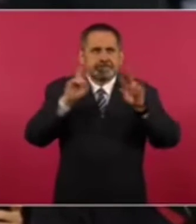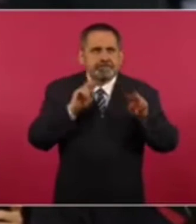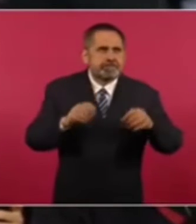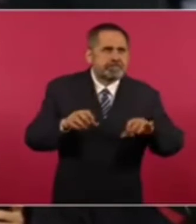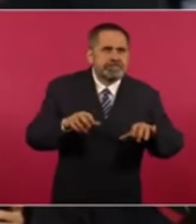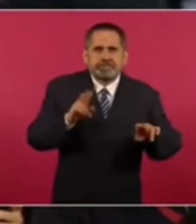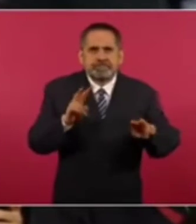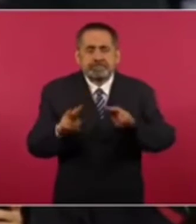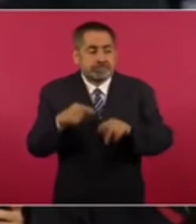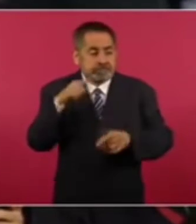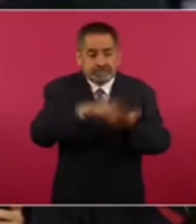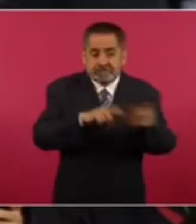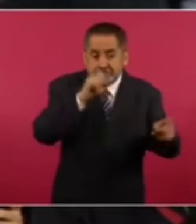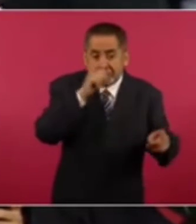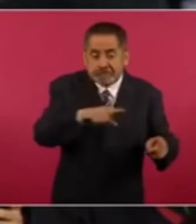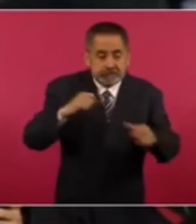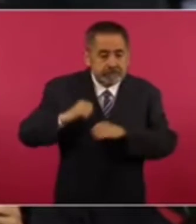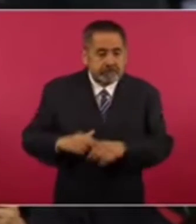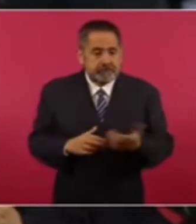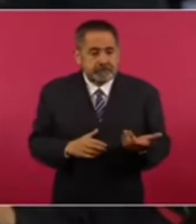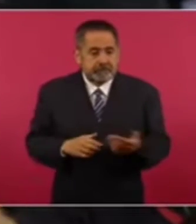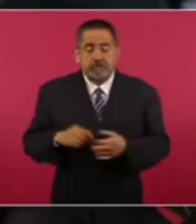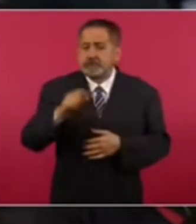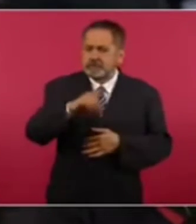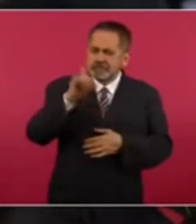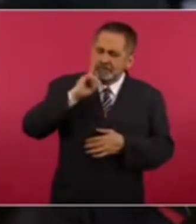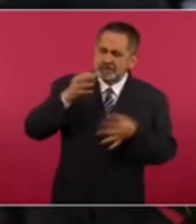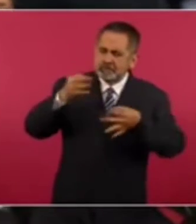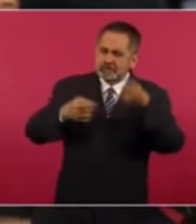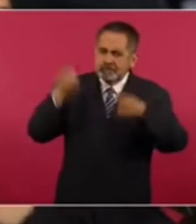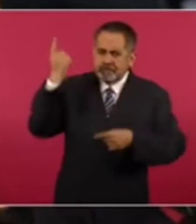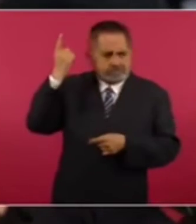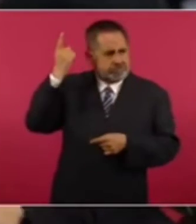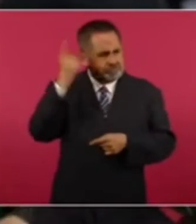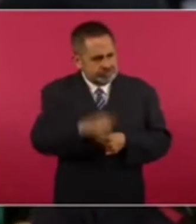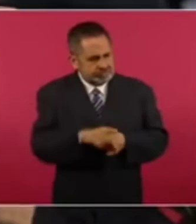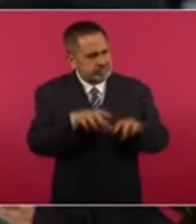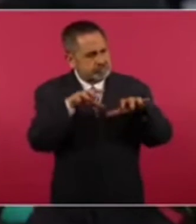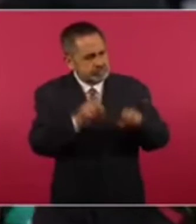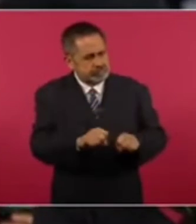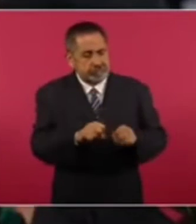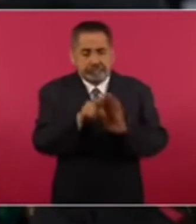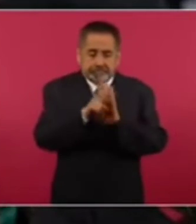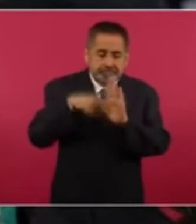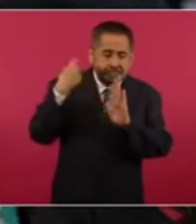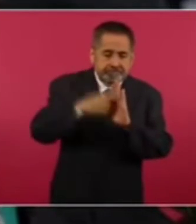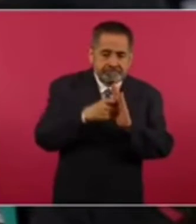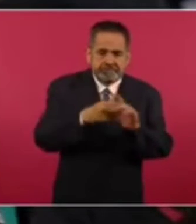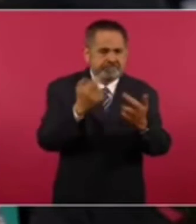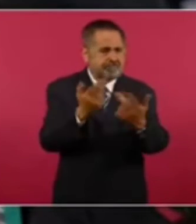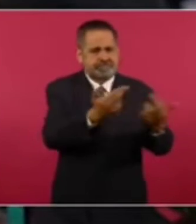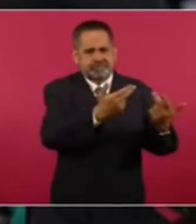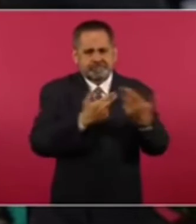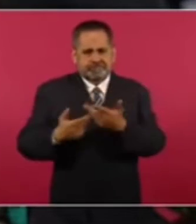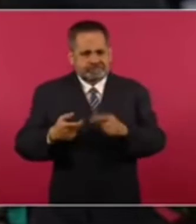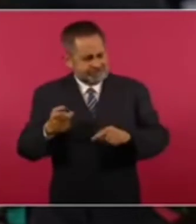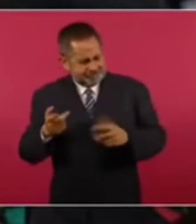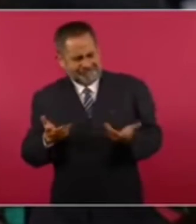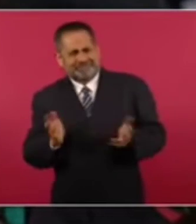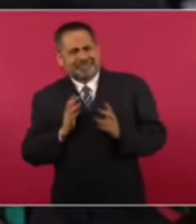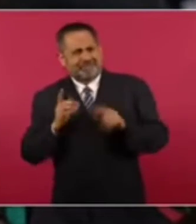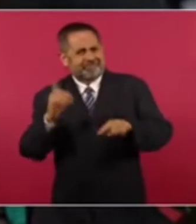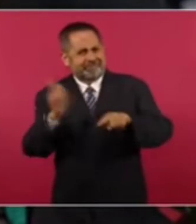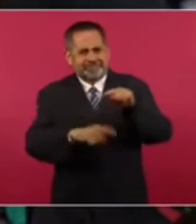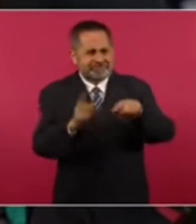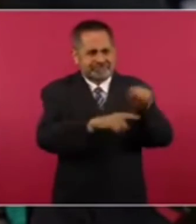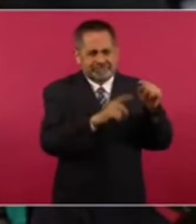también ordenó destruir los videos que se habían capturado de todas las zonas en